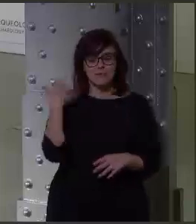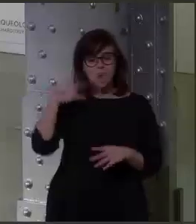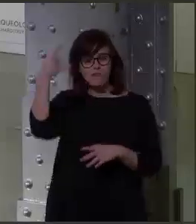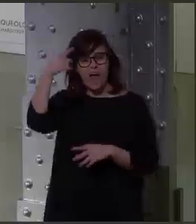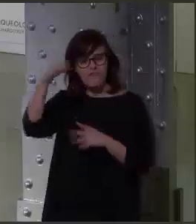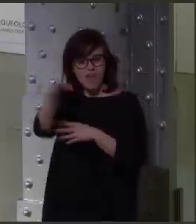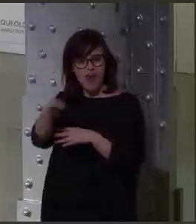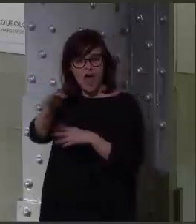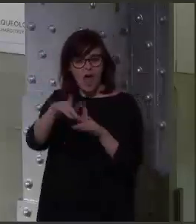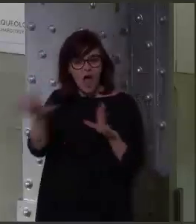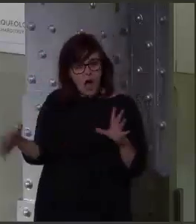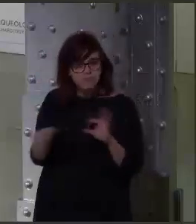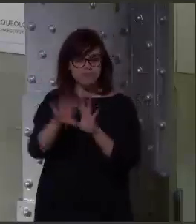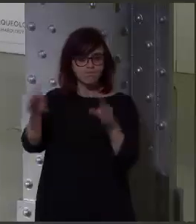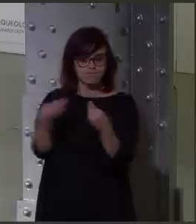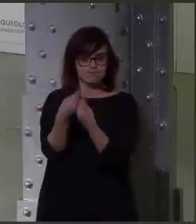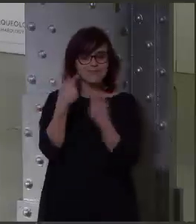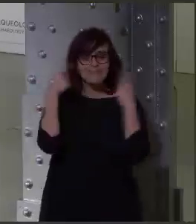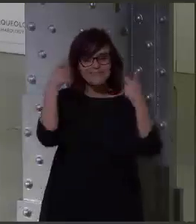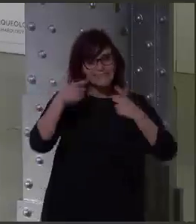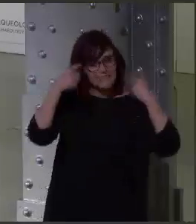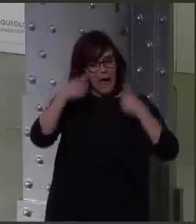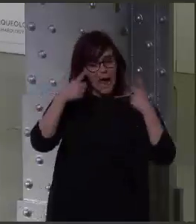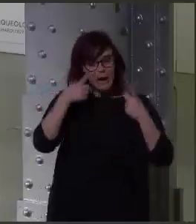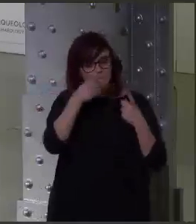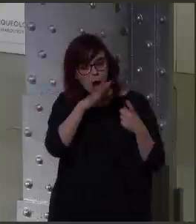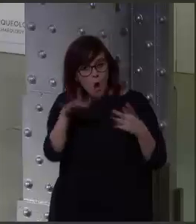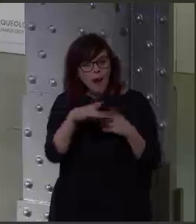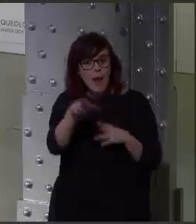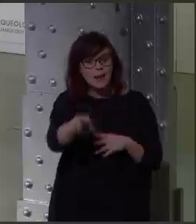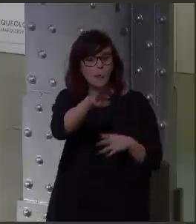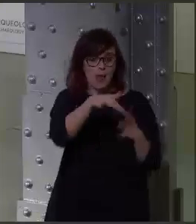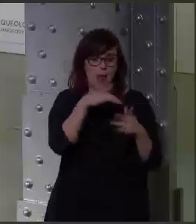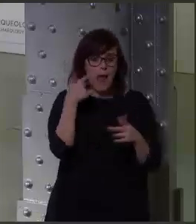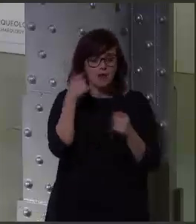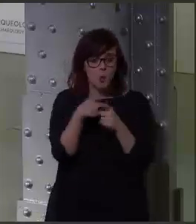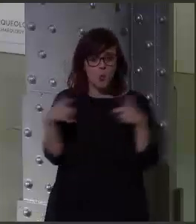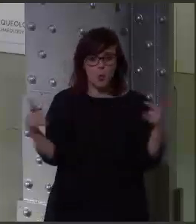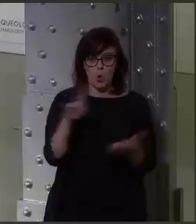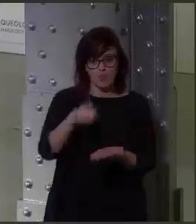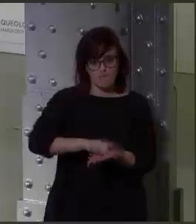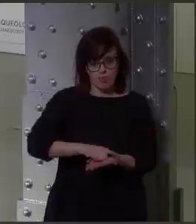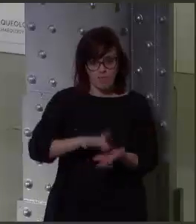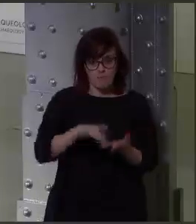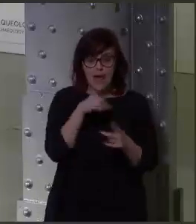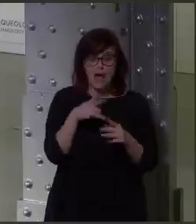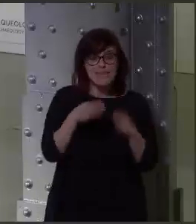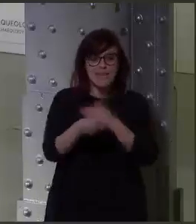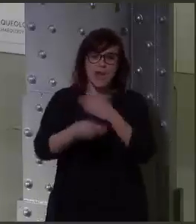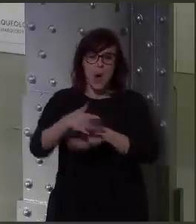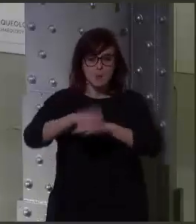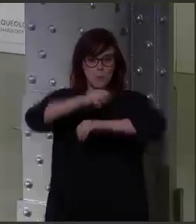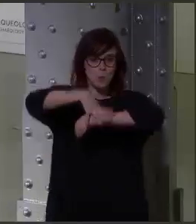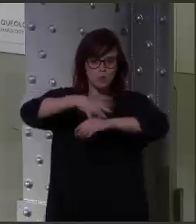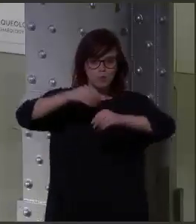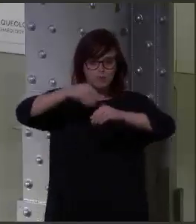y agruparlas para posibilitar la recuperación y que haya descendientes que sean